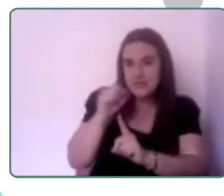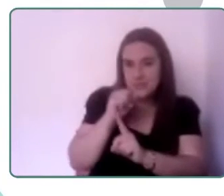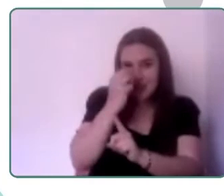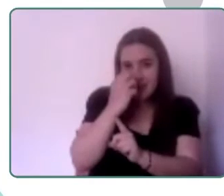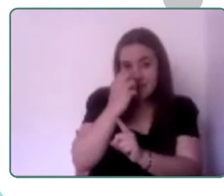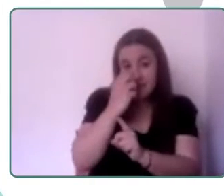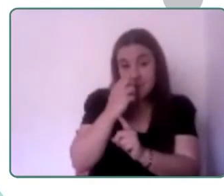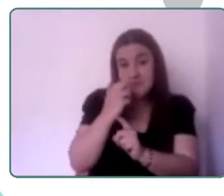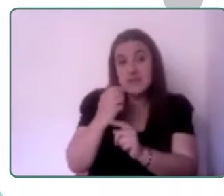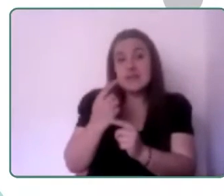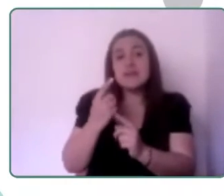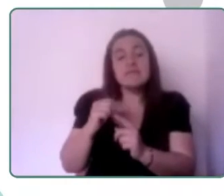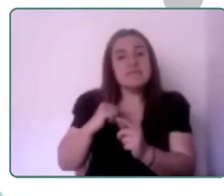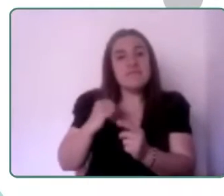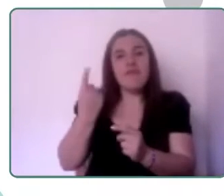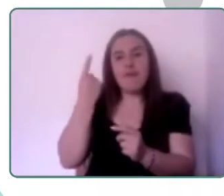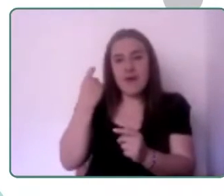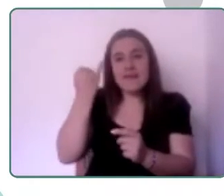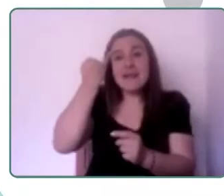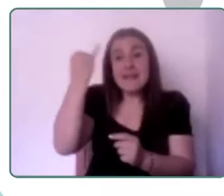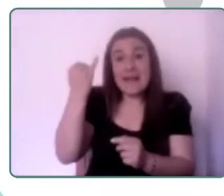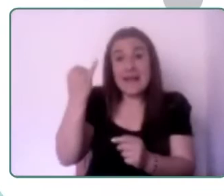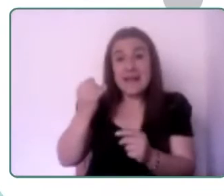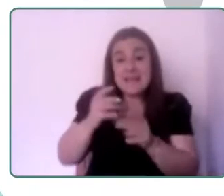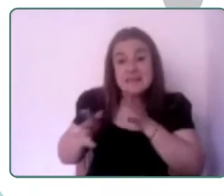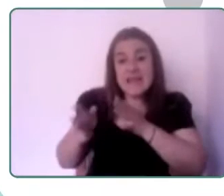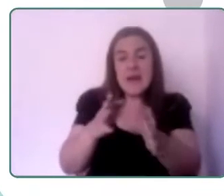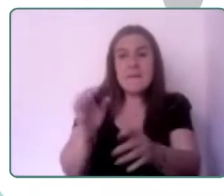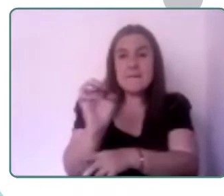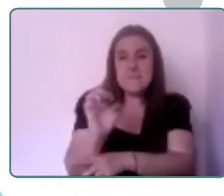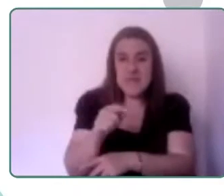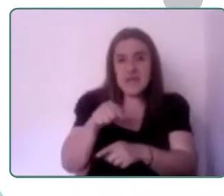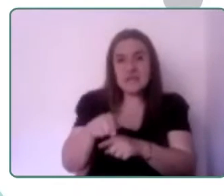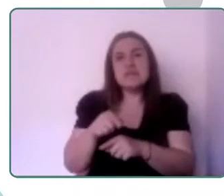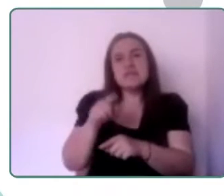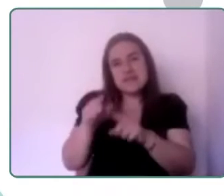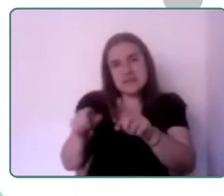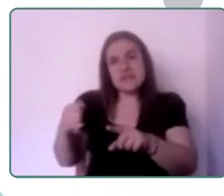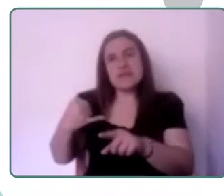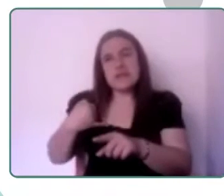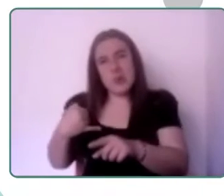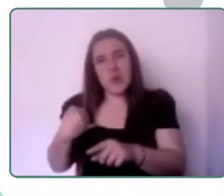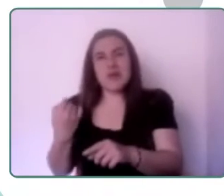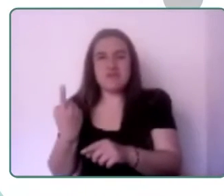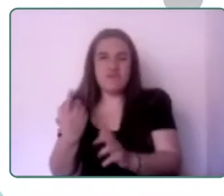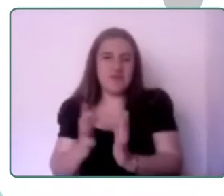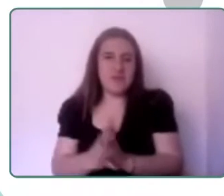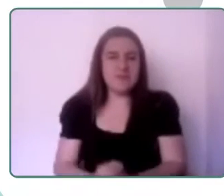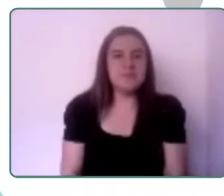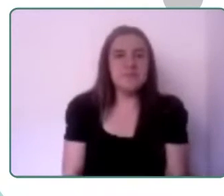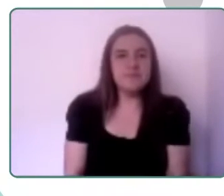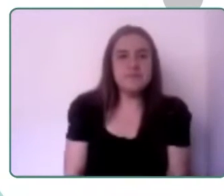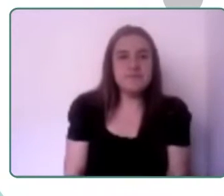de inteligencia vial que pensamos que puede ser común a varios jóvenes a nivel mundial. En cuanto